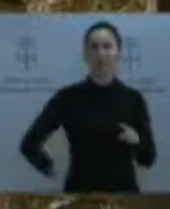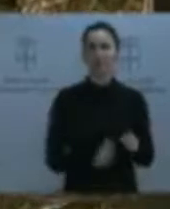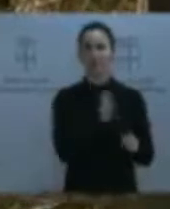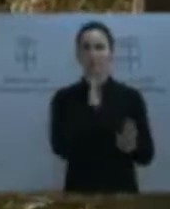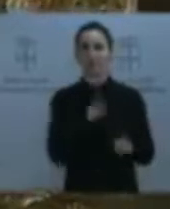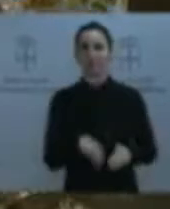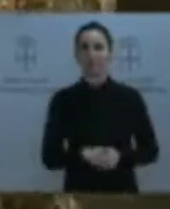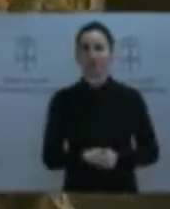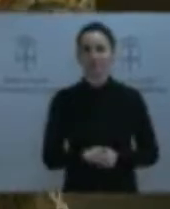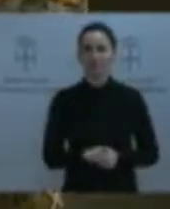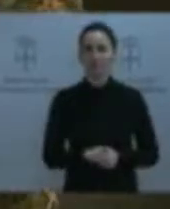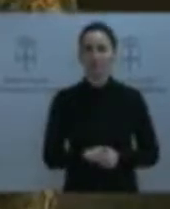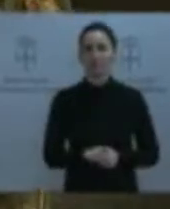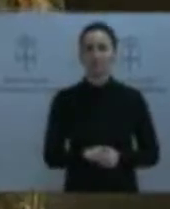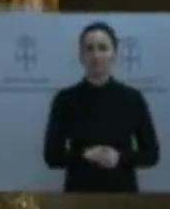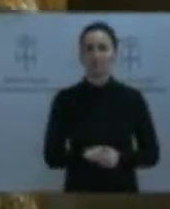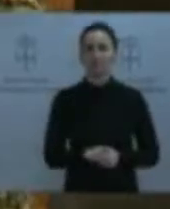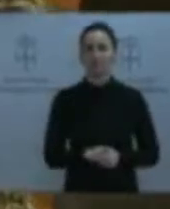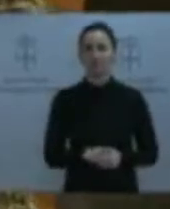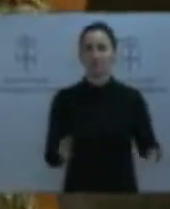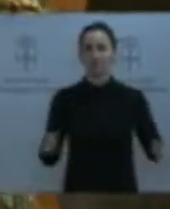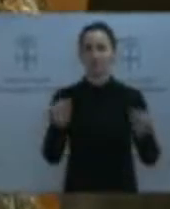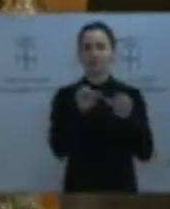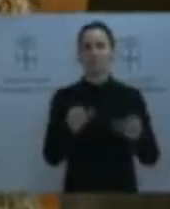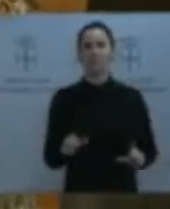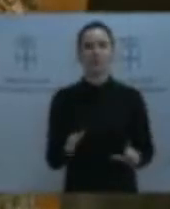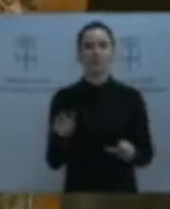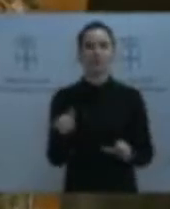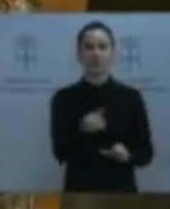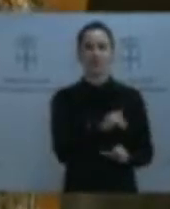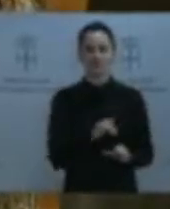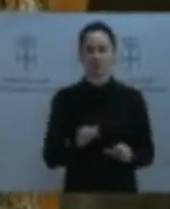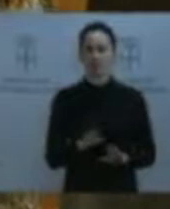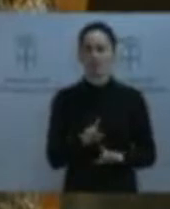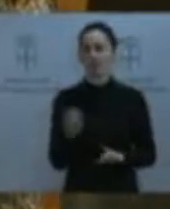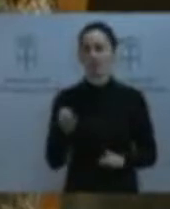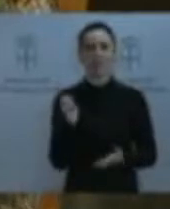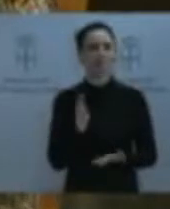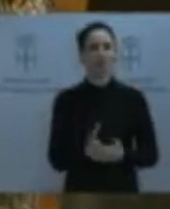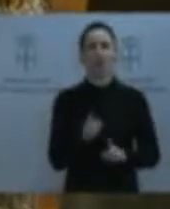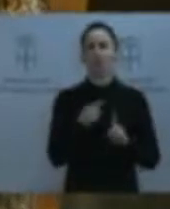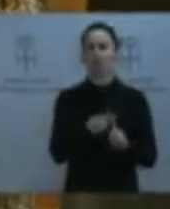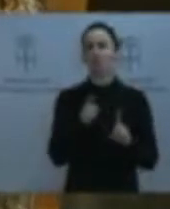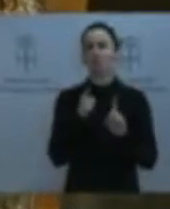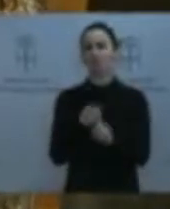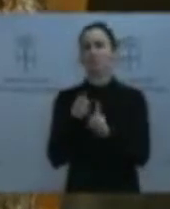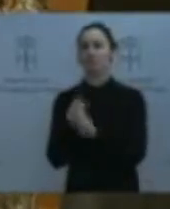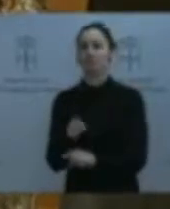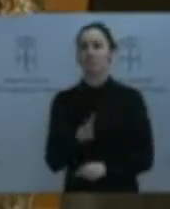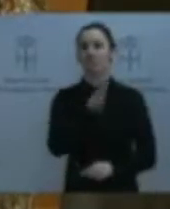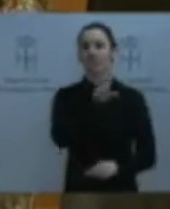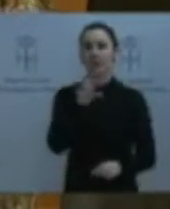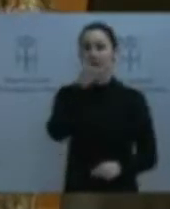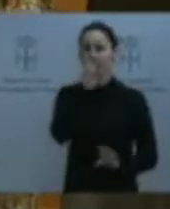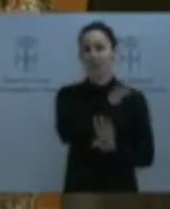modelos los hay, pero lo que tenemos es que apostar claramente por ellos. 25 años de ganadería